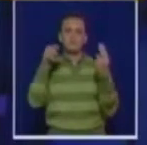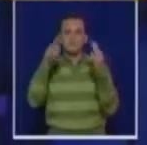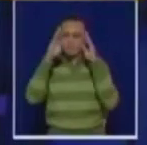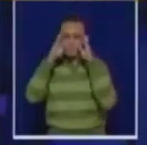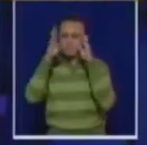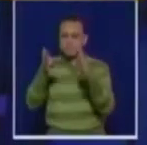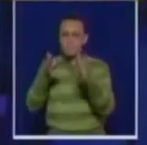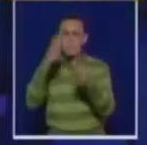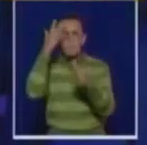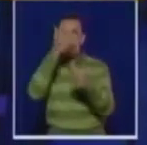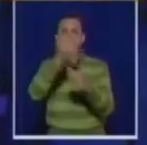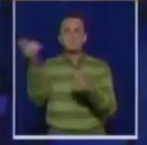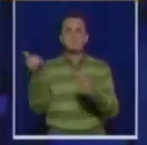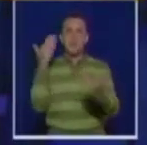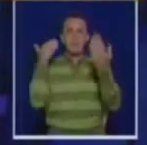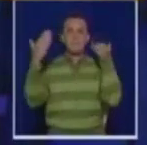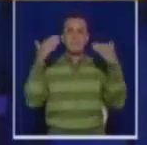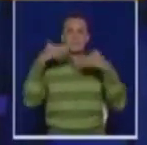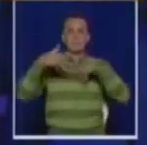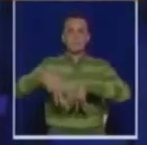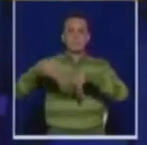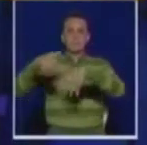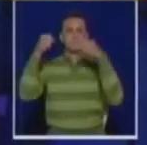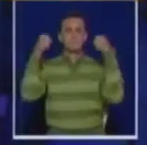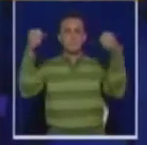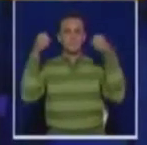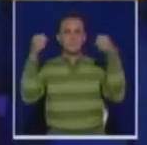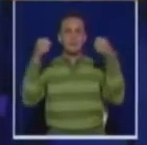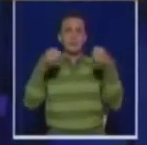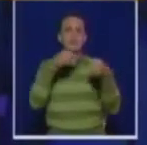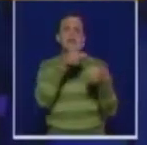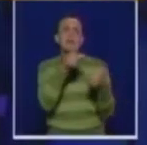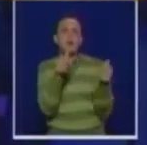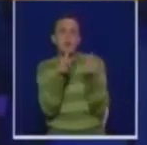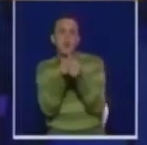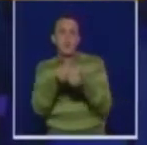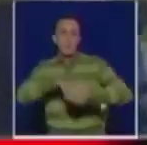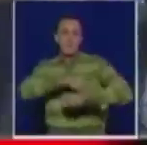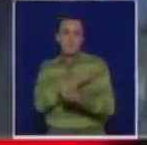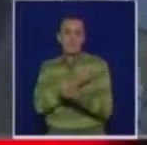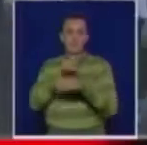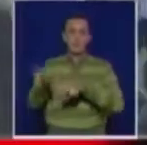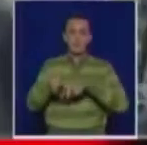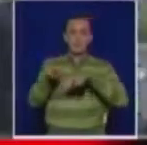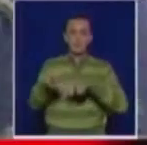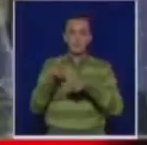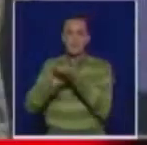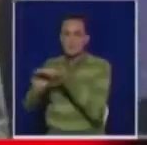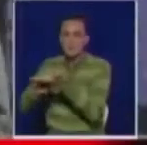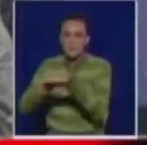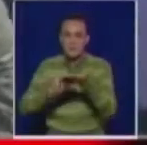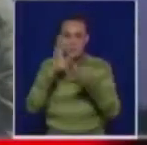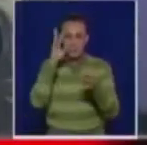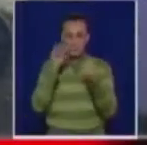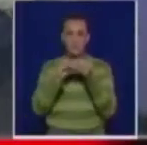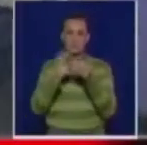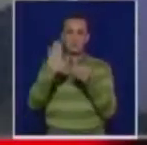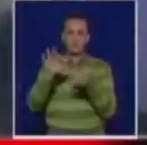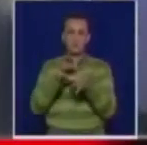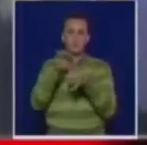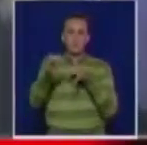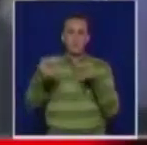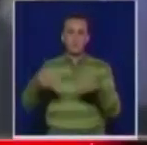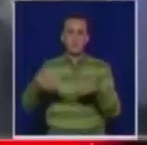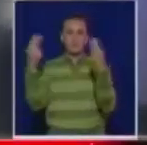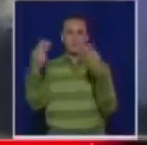protesta de los campesinos. Allí con el ministro de Agricultura busca llegar a un acuerdo. En las últimas horas desde el municipio de Tunja, el Gobierno Nacional,